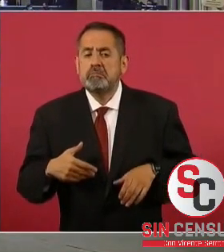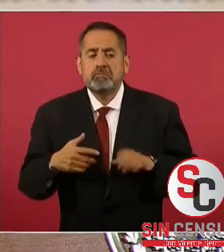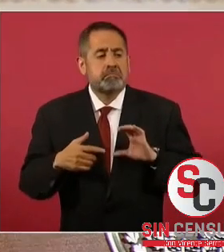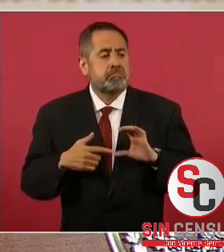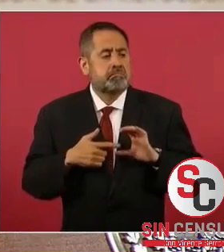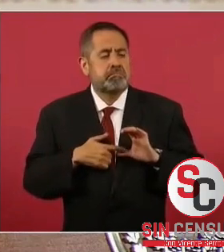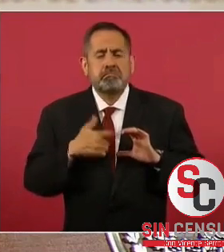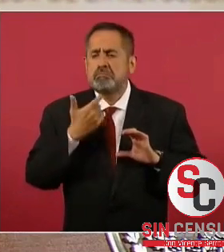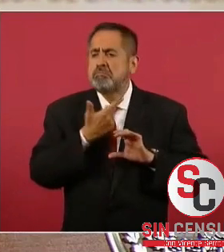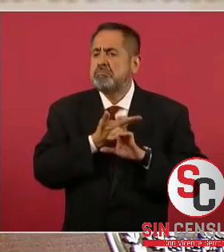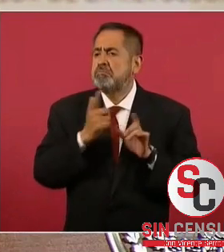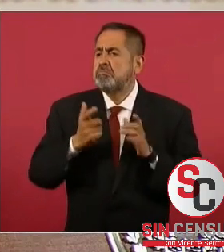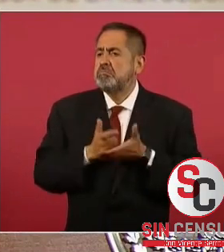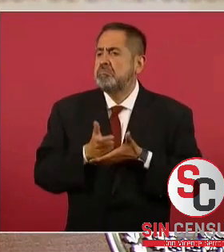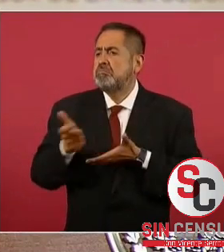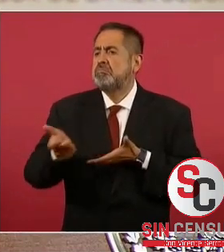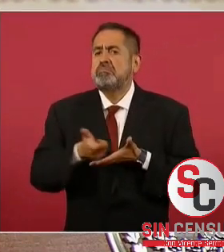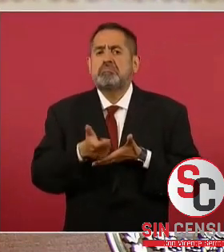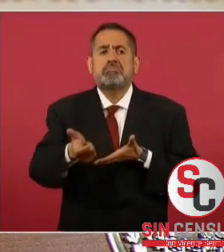podía disponer